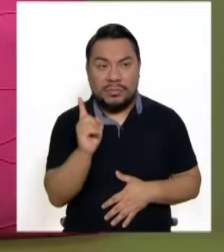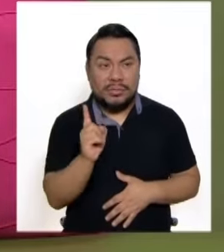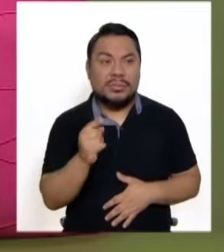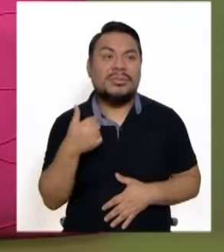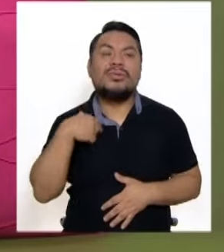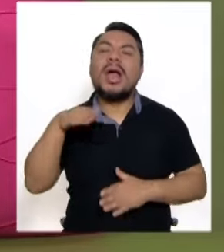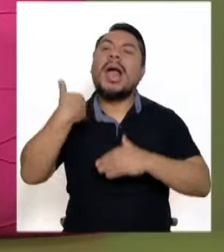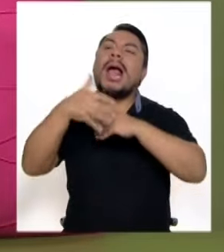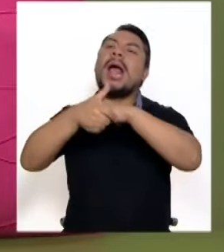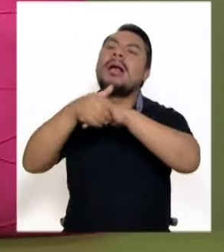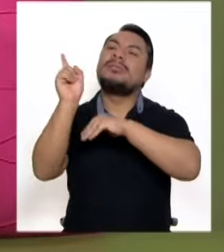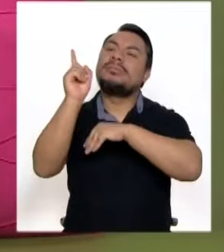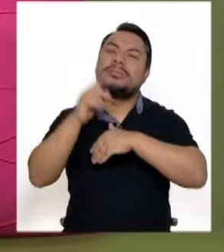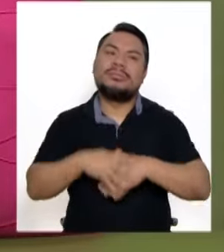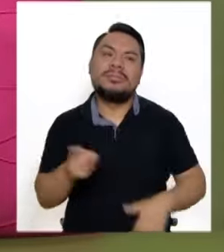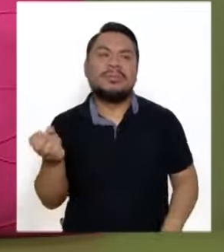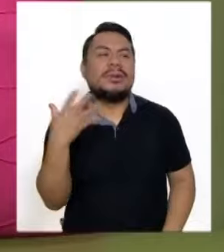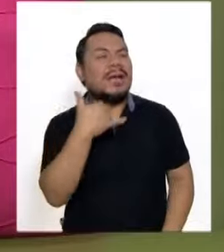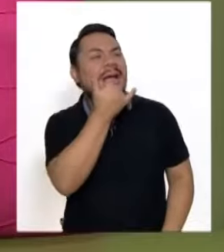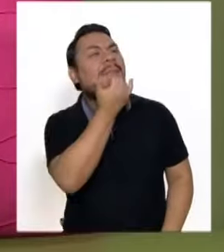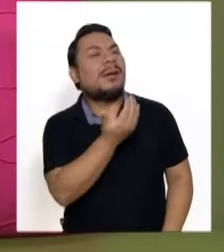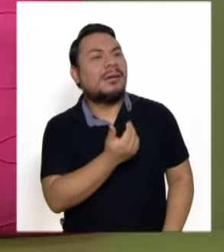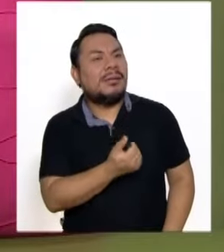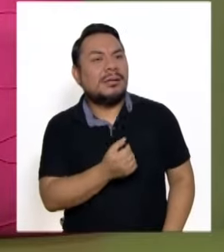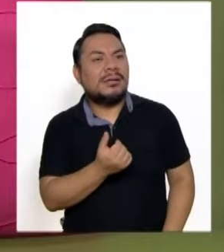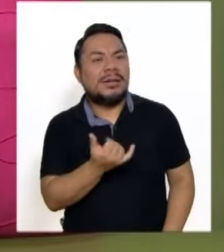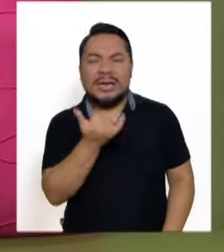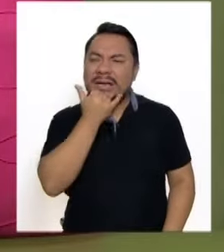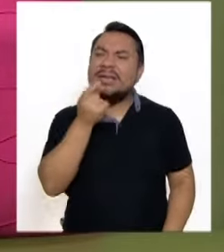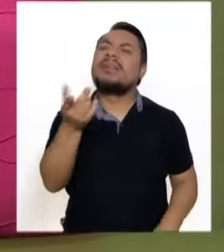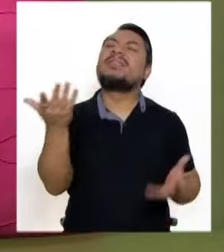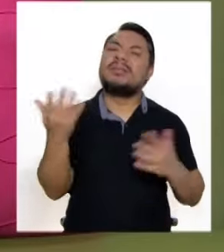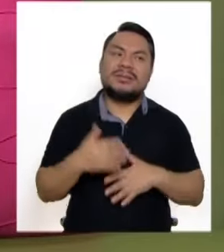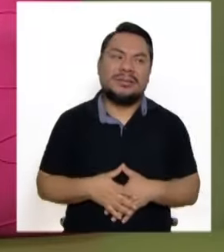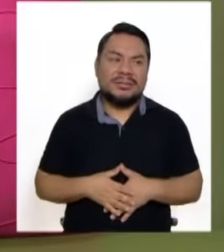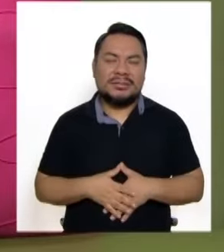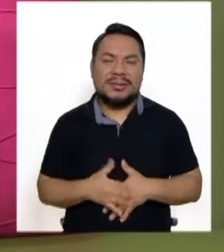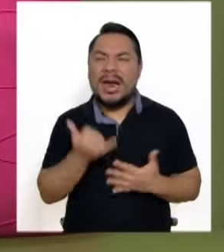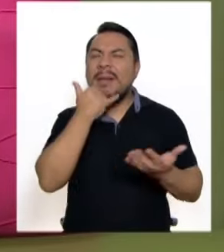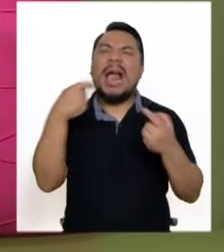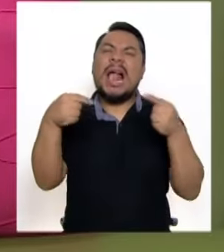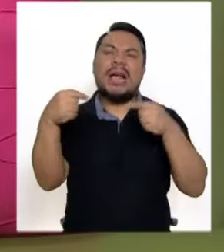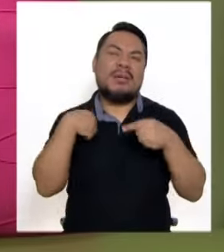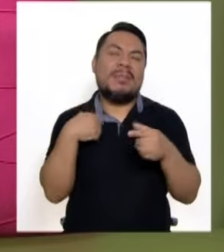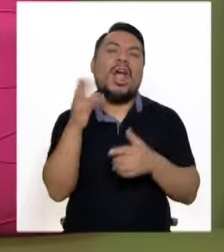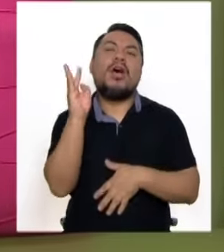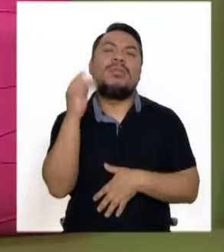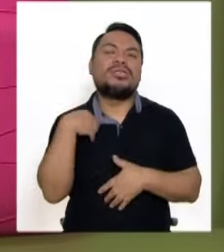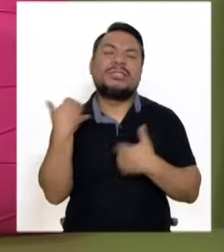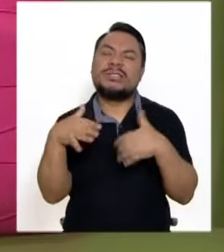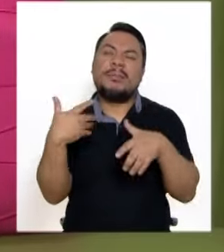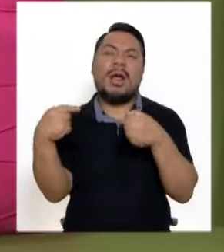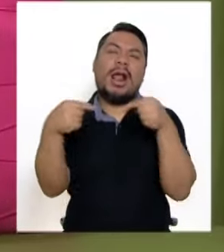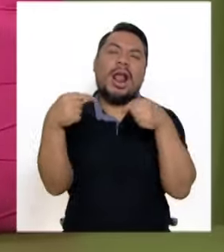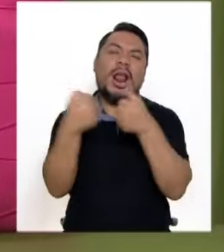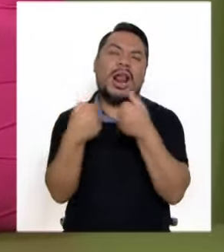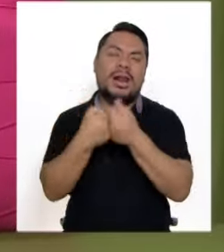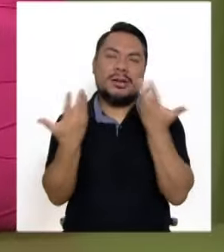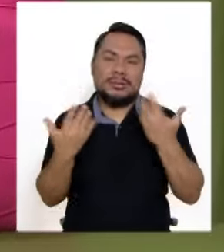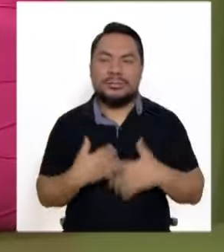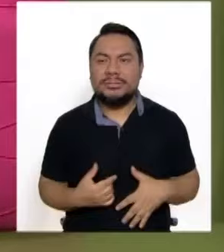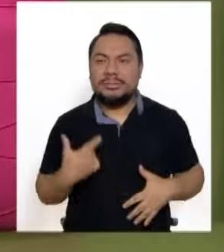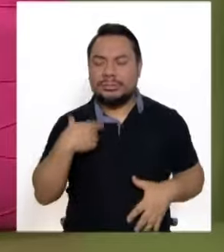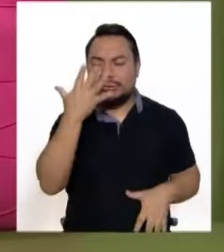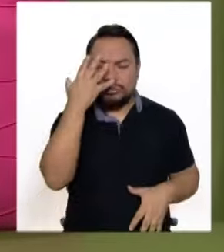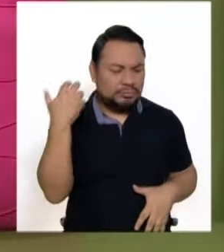saludo. Entonces me dice, ¿qué te pasa? ¿Qué te pasa a ti que no me has saludado? Y lo mandas a la plaza. Sí. Yo todo le echo la culpa. No, mira, se me